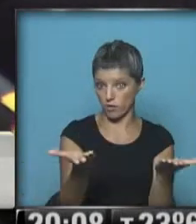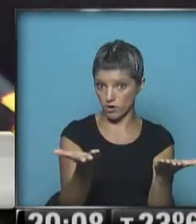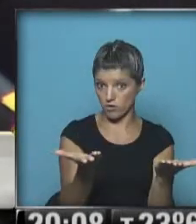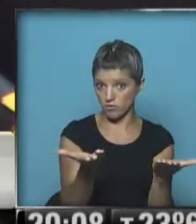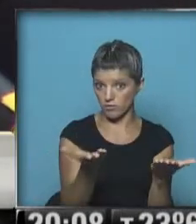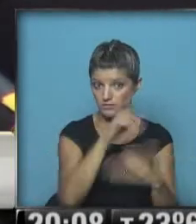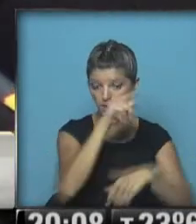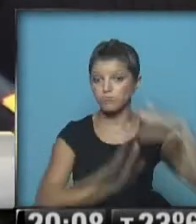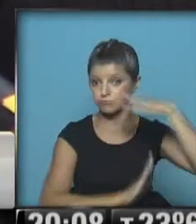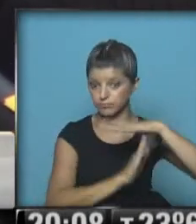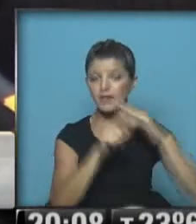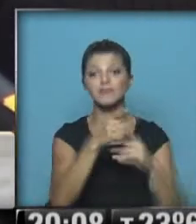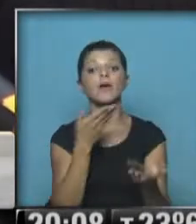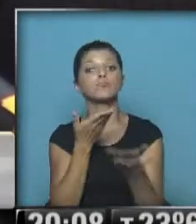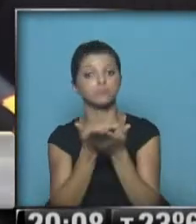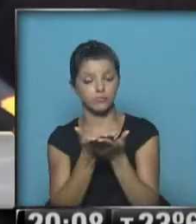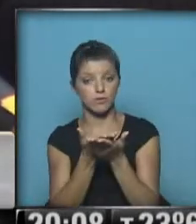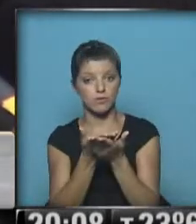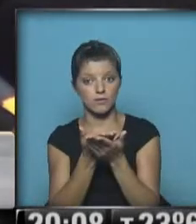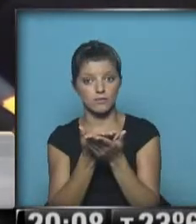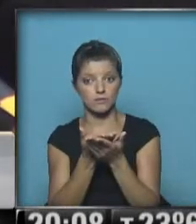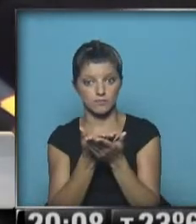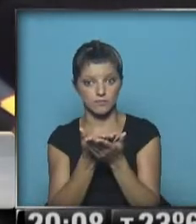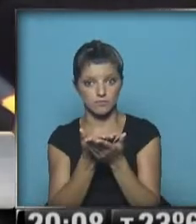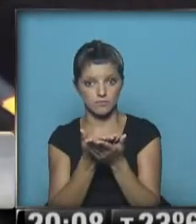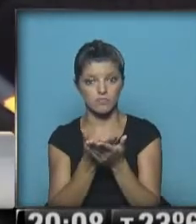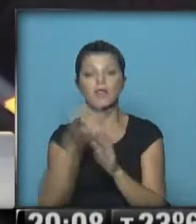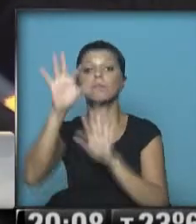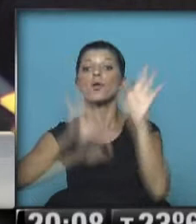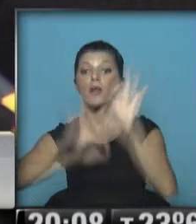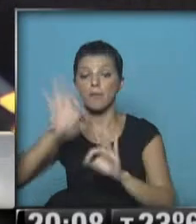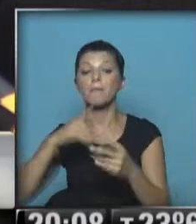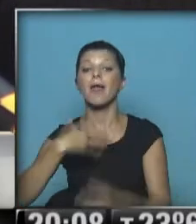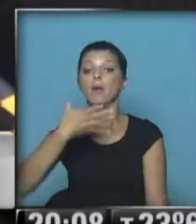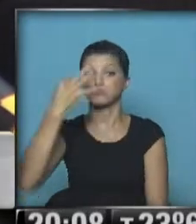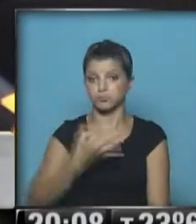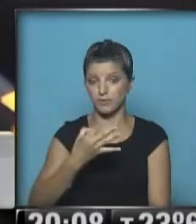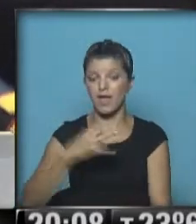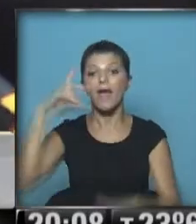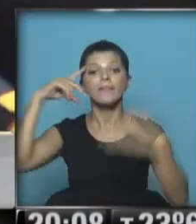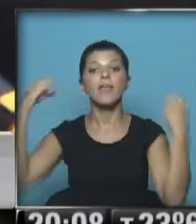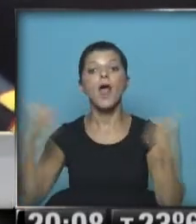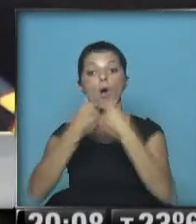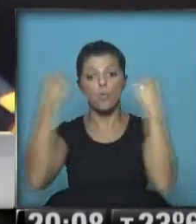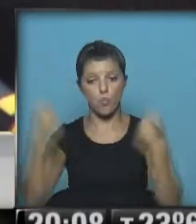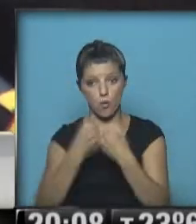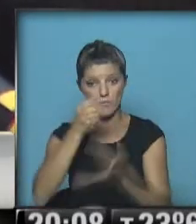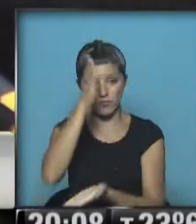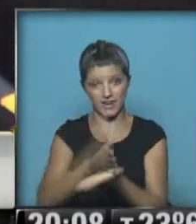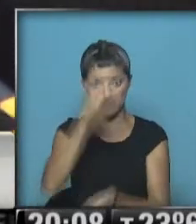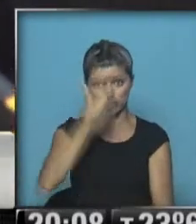que evalúe someter a consideración del programa para la aplicación de tratados de derechos